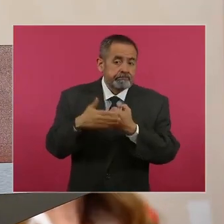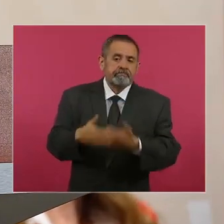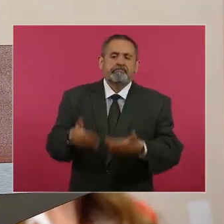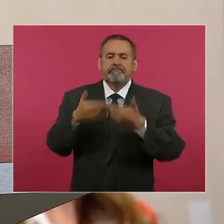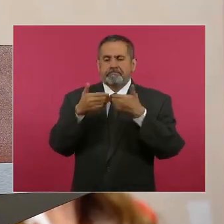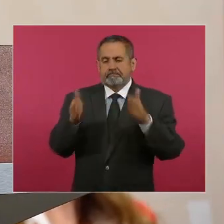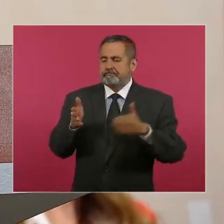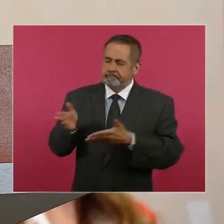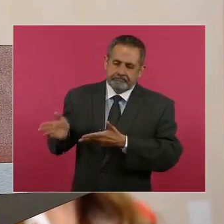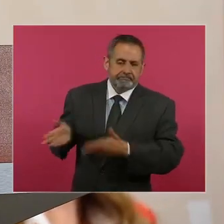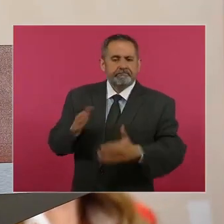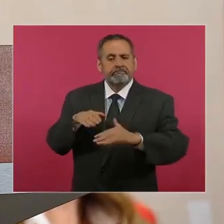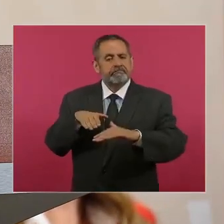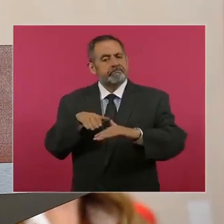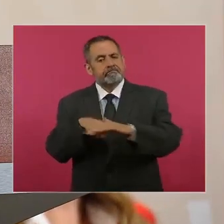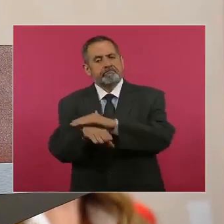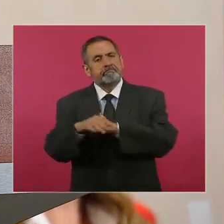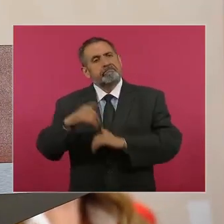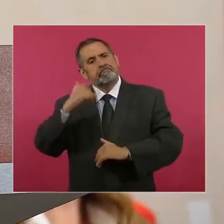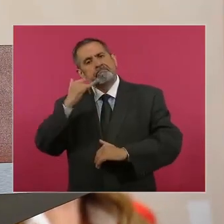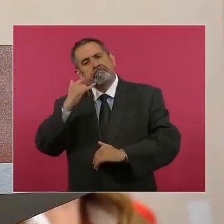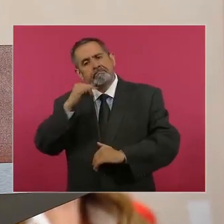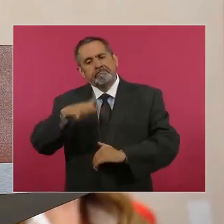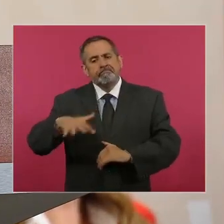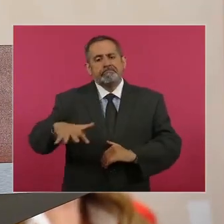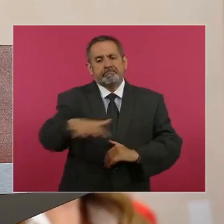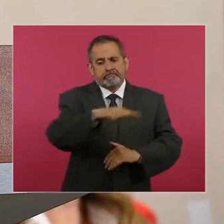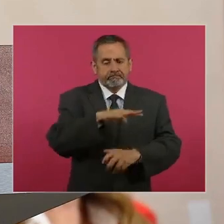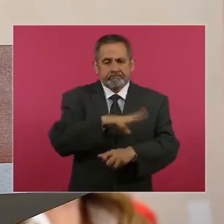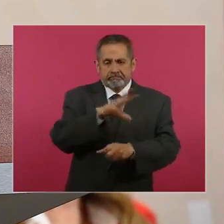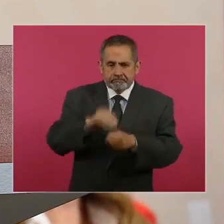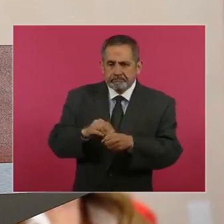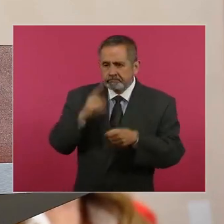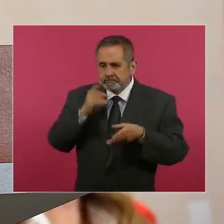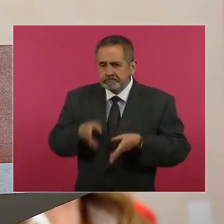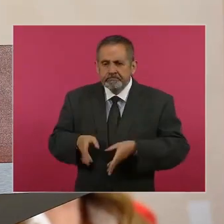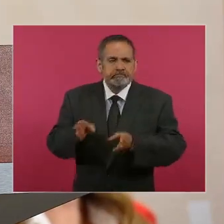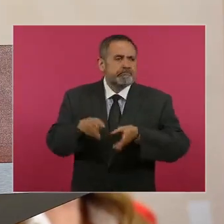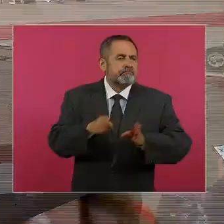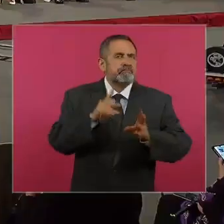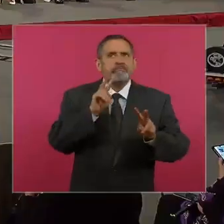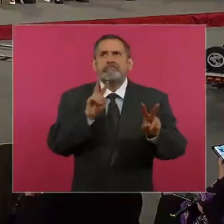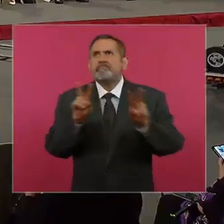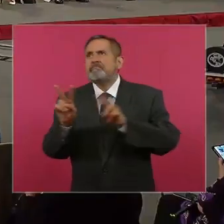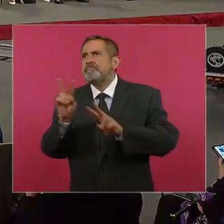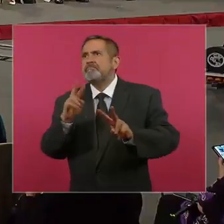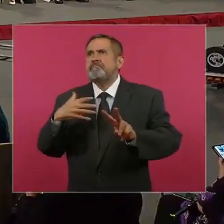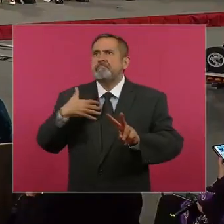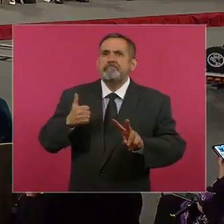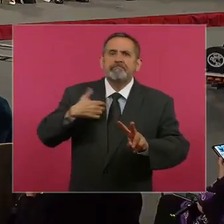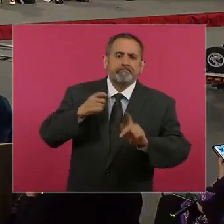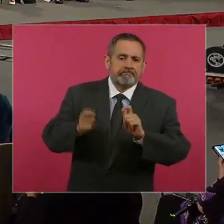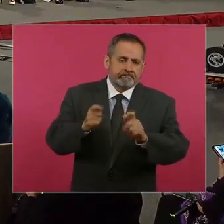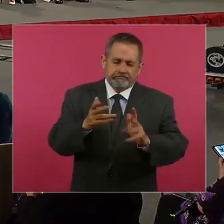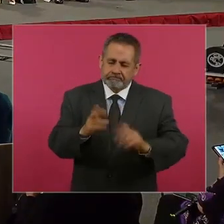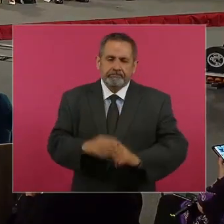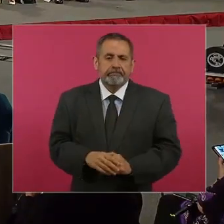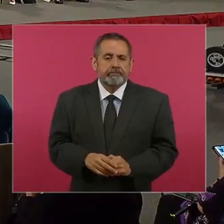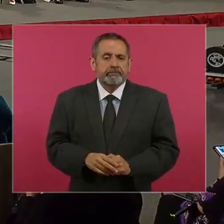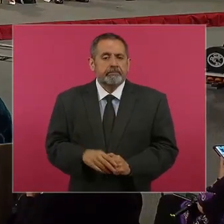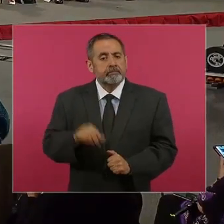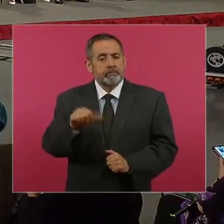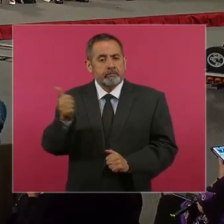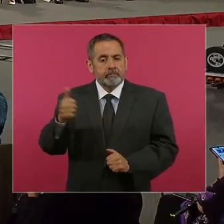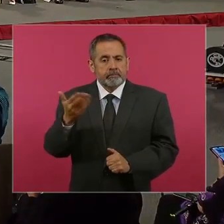algunas de las estructuras y poder habilitar los senderos interpretativos para la comprensión del sitio. La que sigue